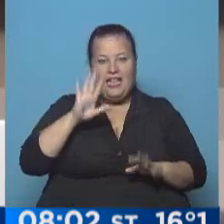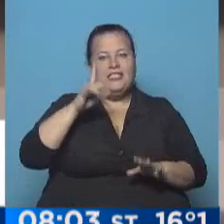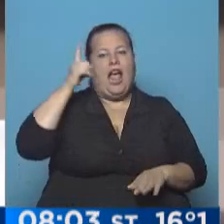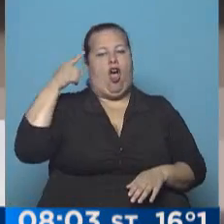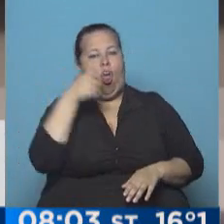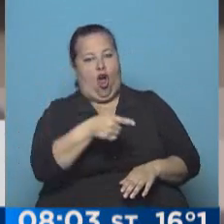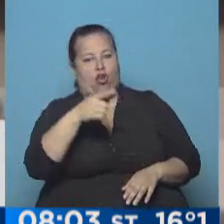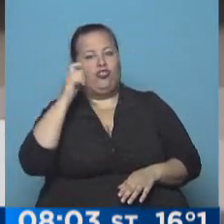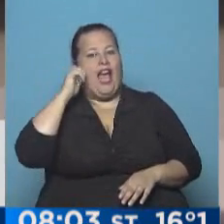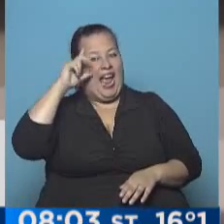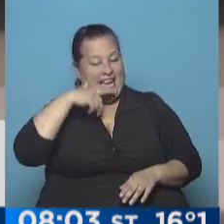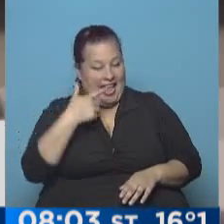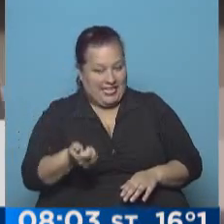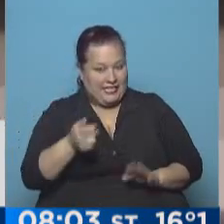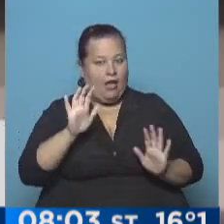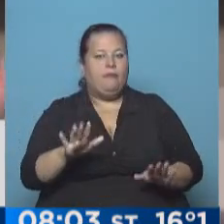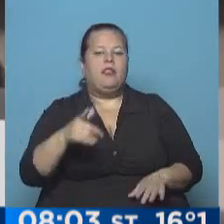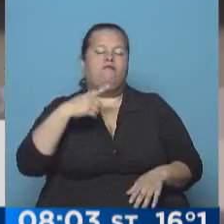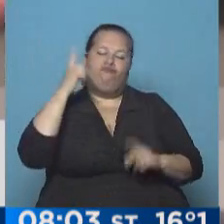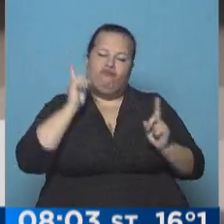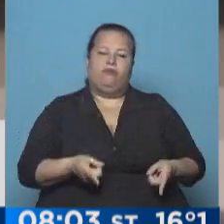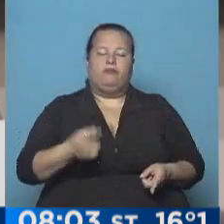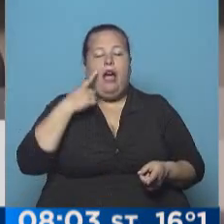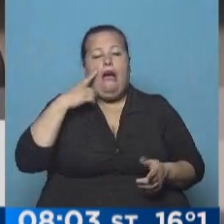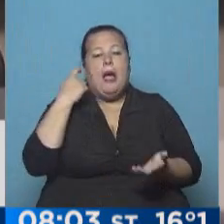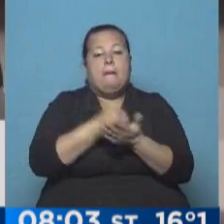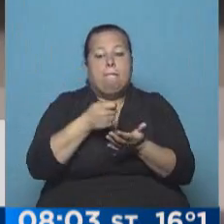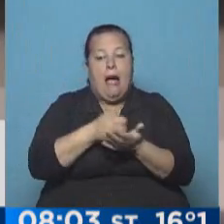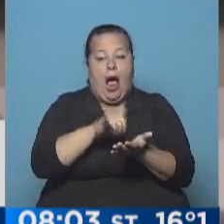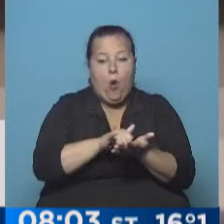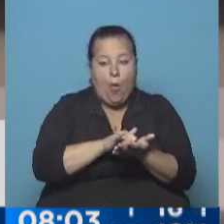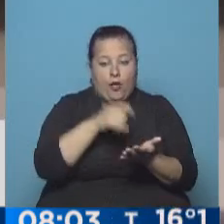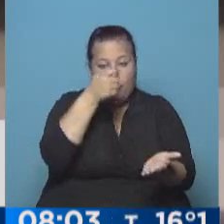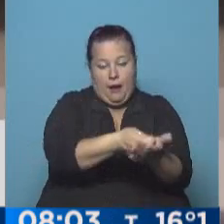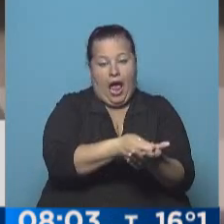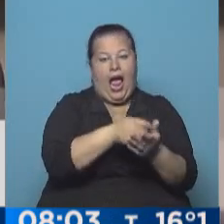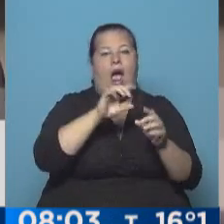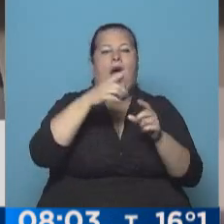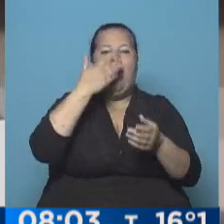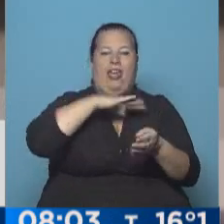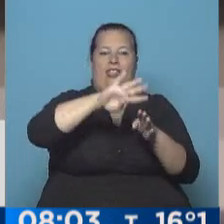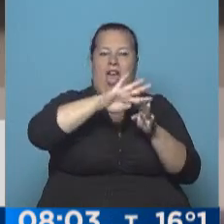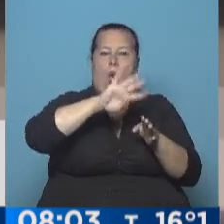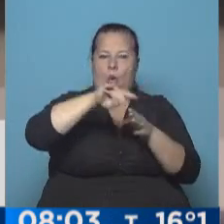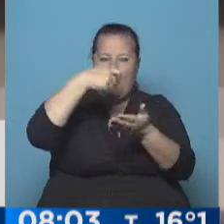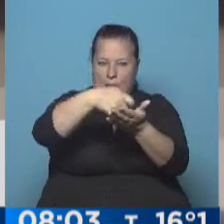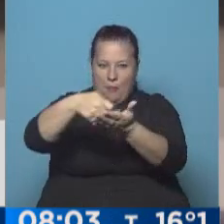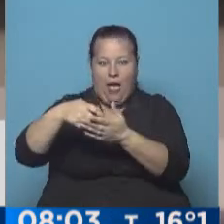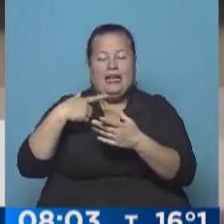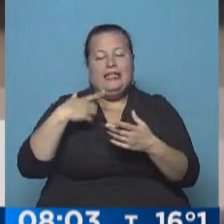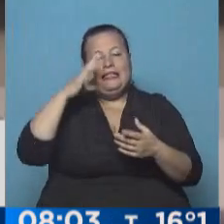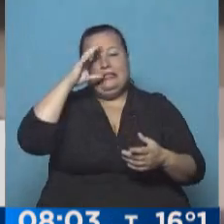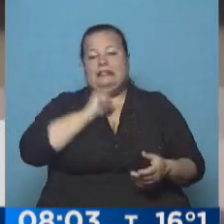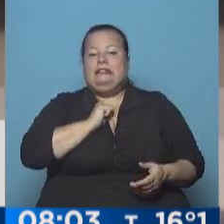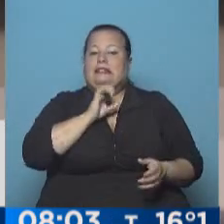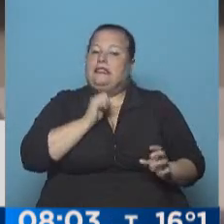fallo en contra de griesa y se arriesgaba a pagar en nueva york a los bonistas del canje digo se arriesgaba porque ya